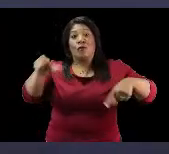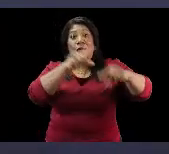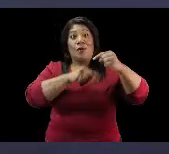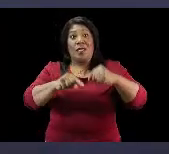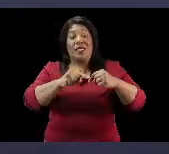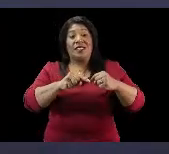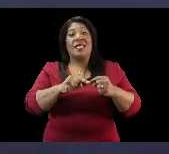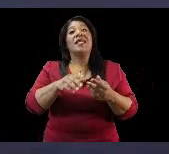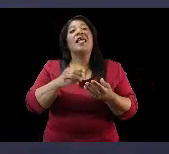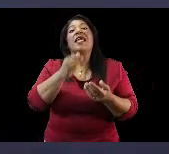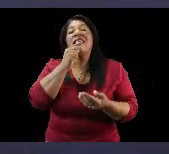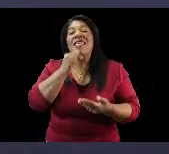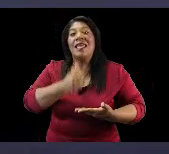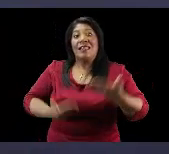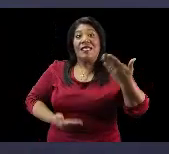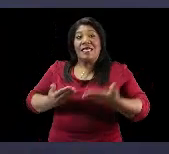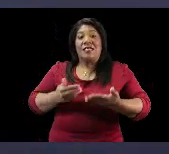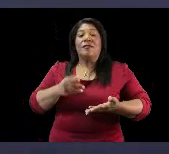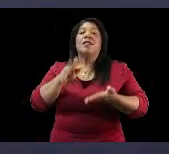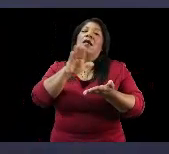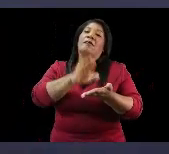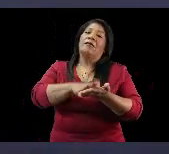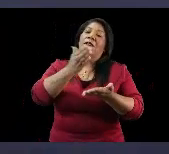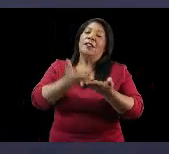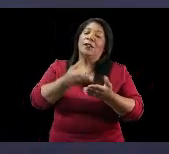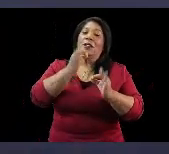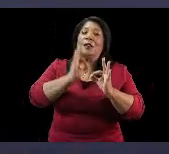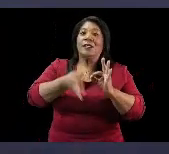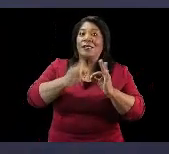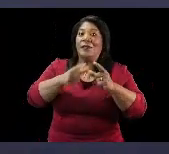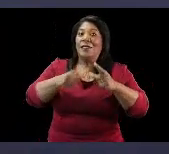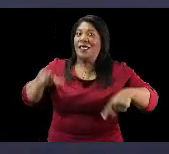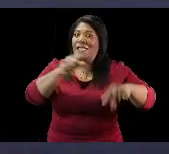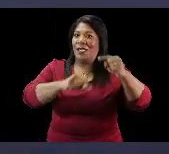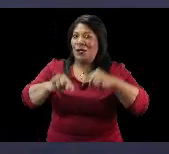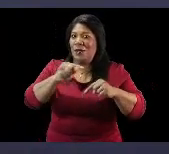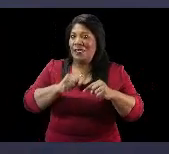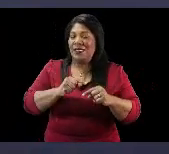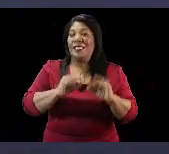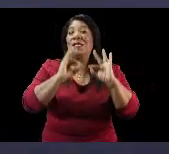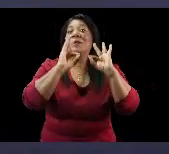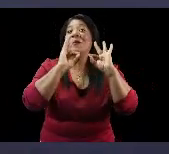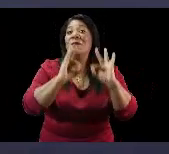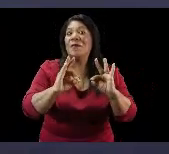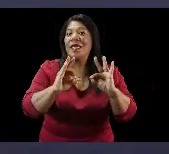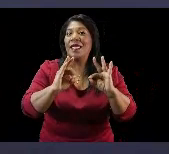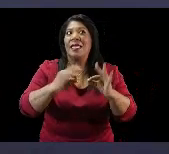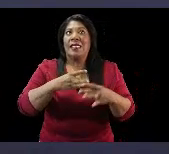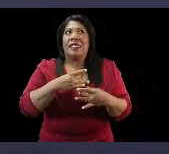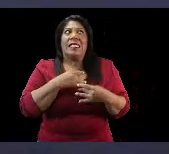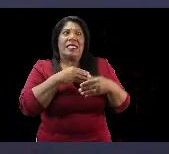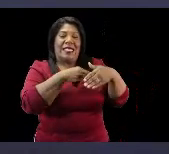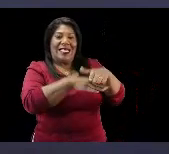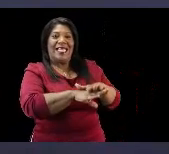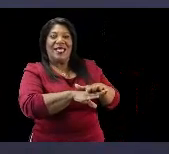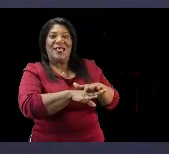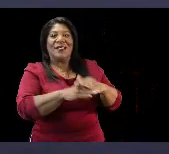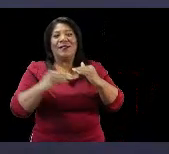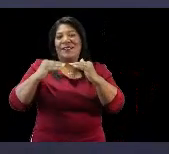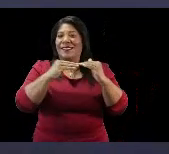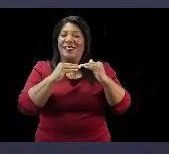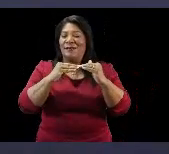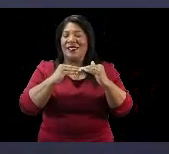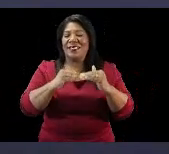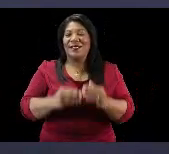de esta profesión de la traducción en lengua de señas para poder tener realmente, vuelvo y digo, ese sentir de inclusión